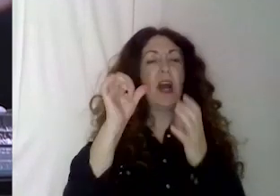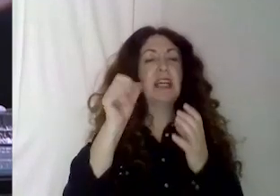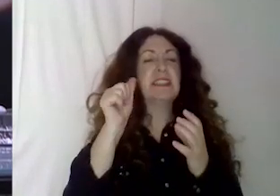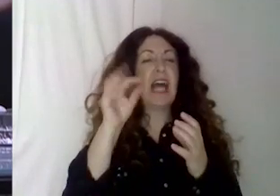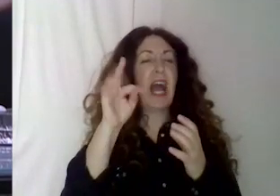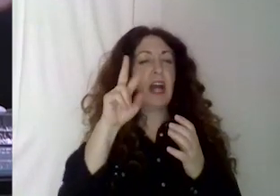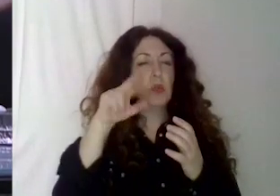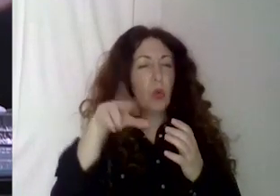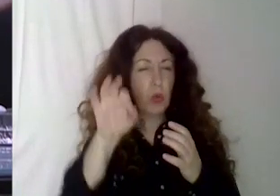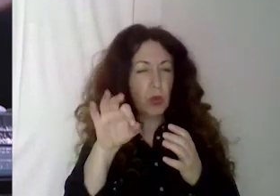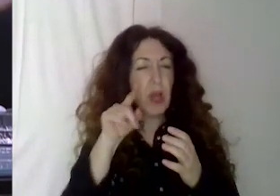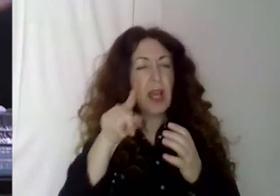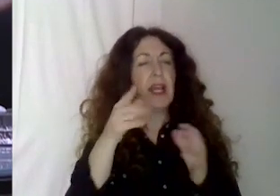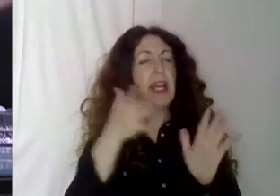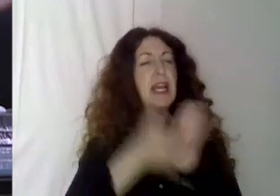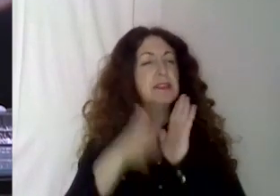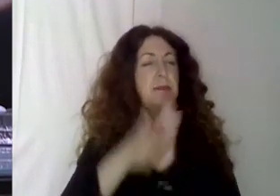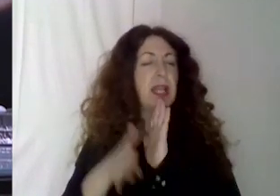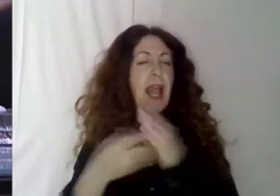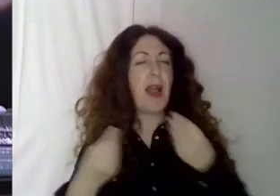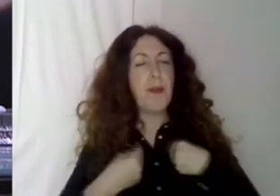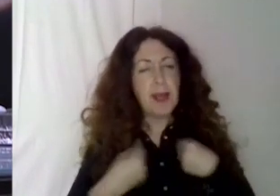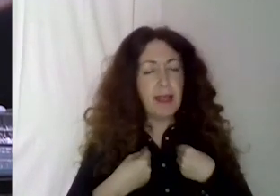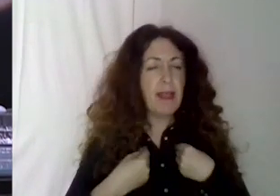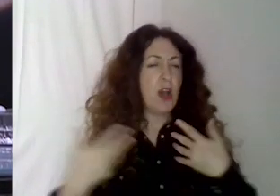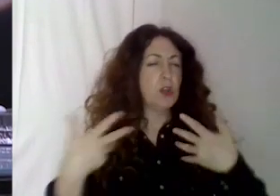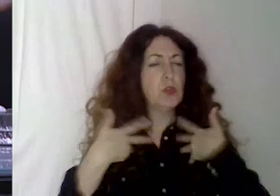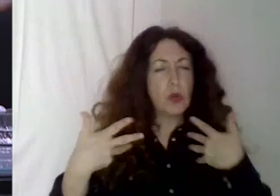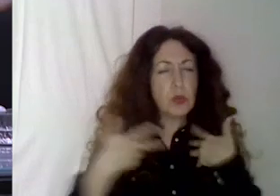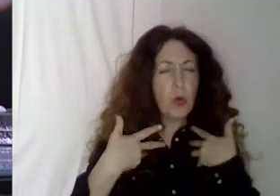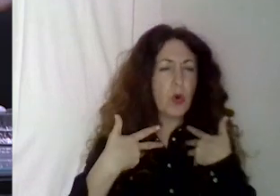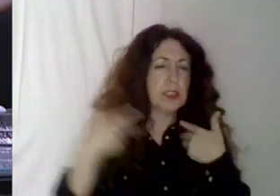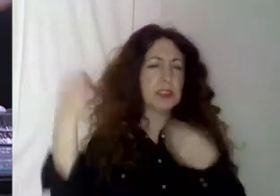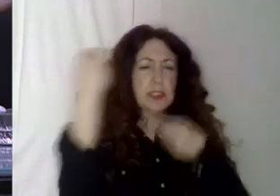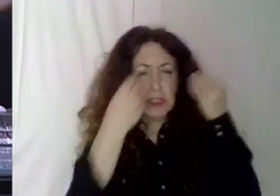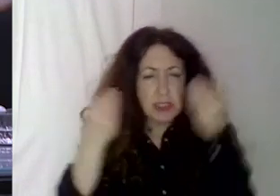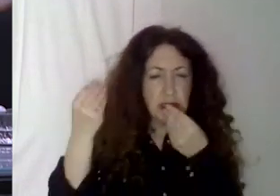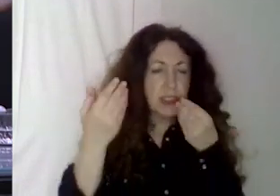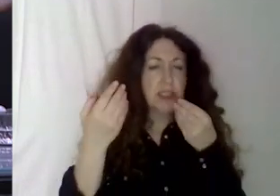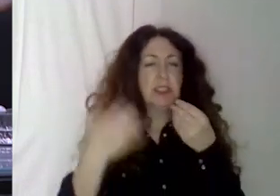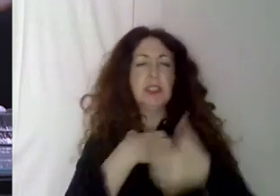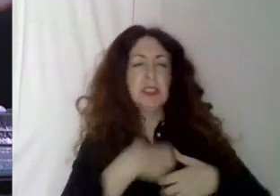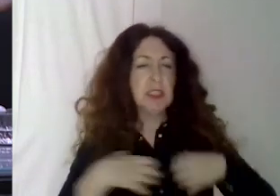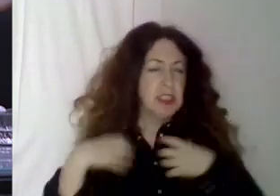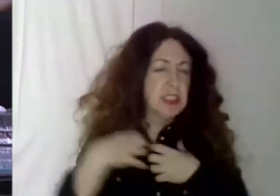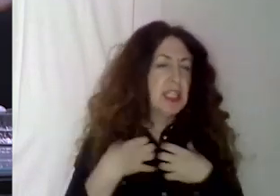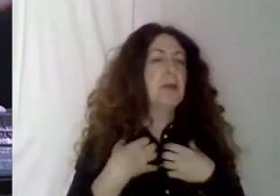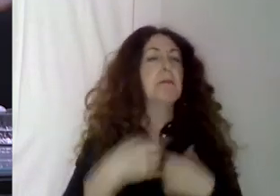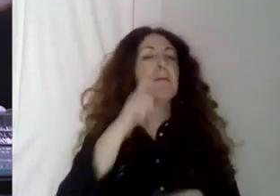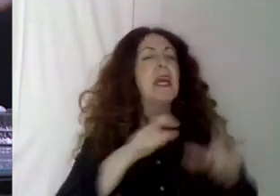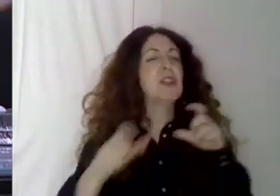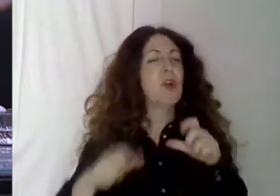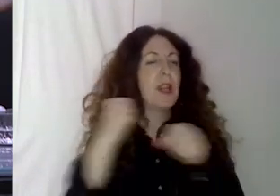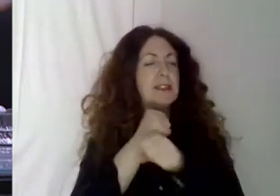arte, teóricos y filósofos y sobre todo pintores, pues que nos iban desvelando estos territorios un poco oscuros